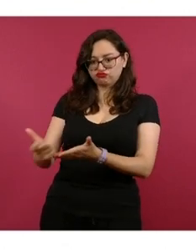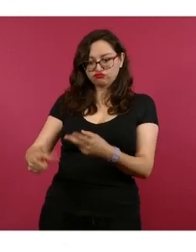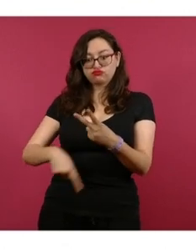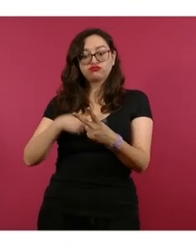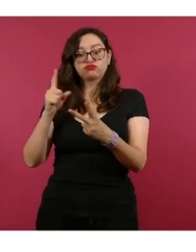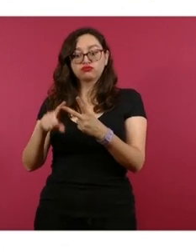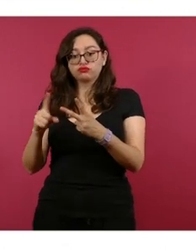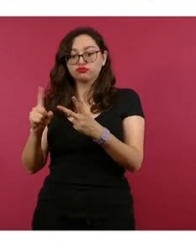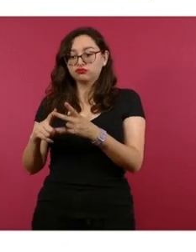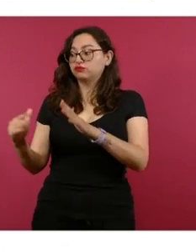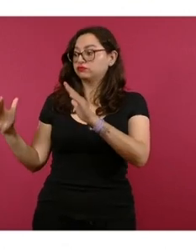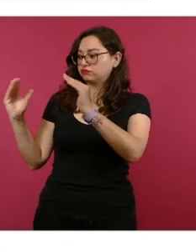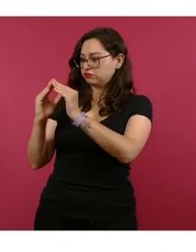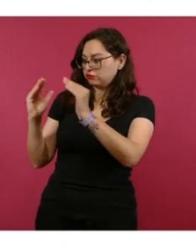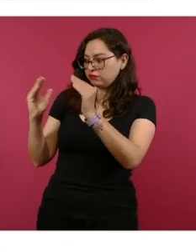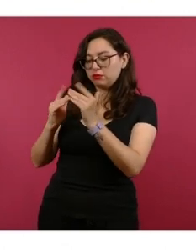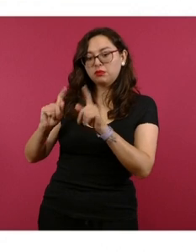la construcción de un